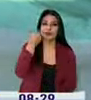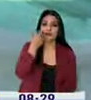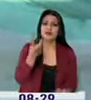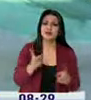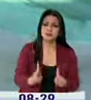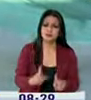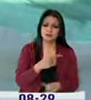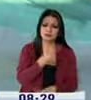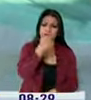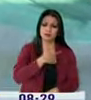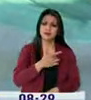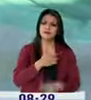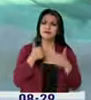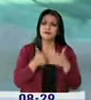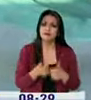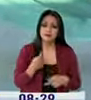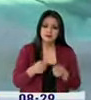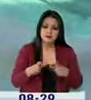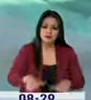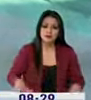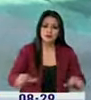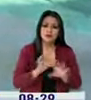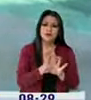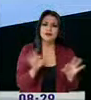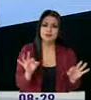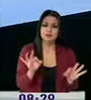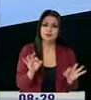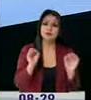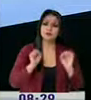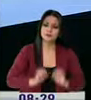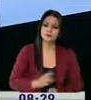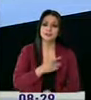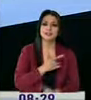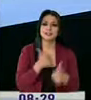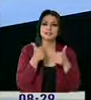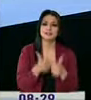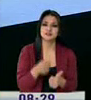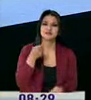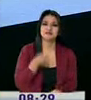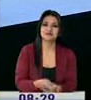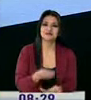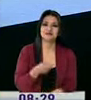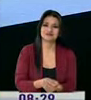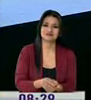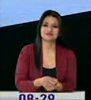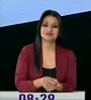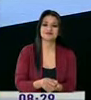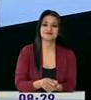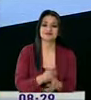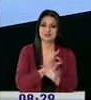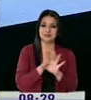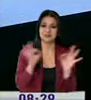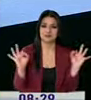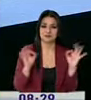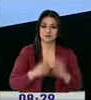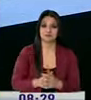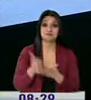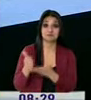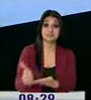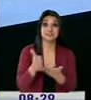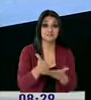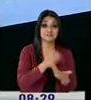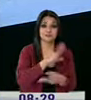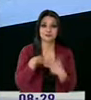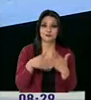que esté en óptimas condiciones el espacio para que todos se sientan cómodos y puedan hacer sus compras de manera adecuada, así todos ganan. Esa es la